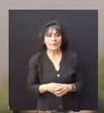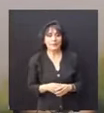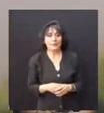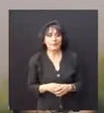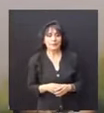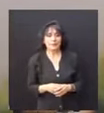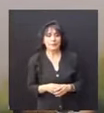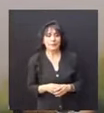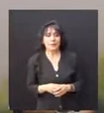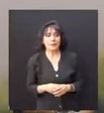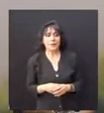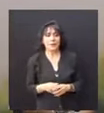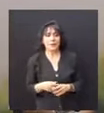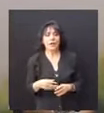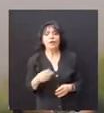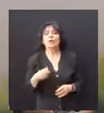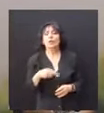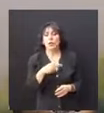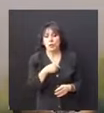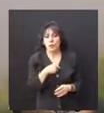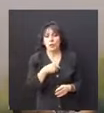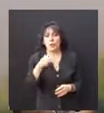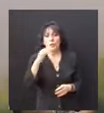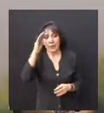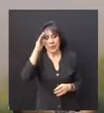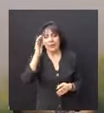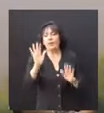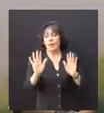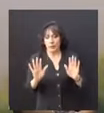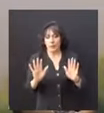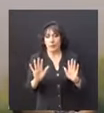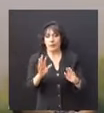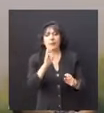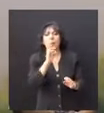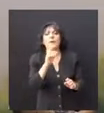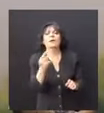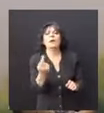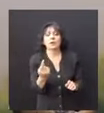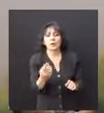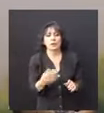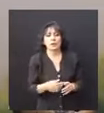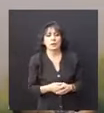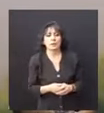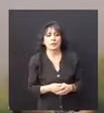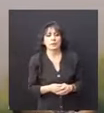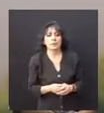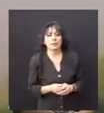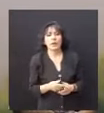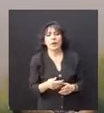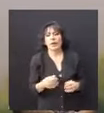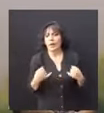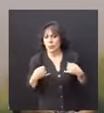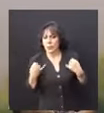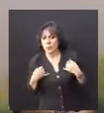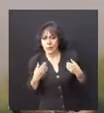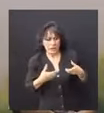Queremos, a ver, ¿qué es mejor? ¿Que los jóvenes estén en la calle o en la